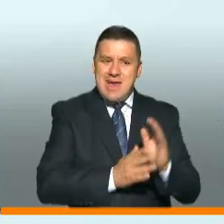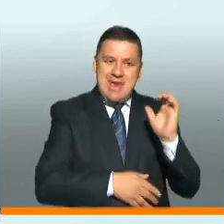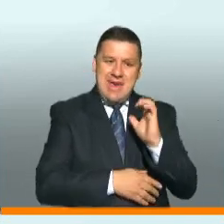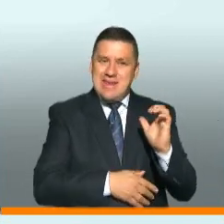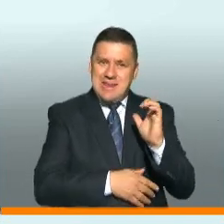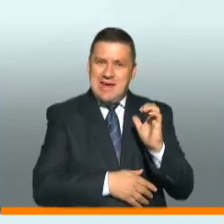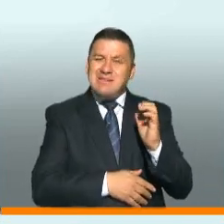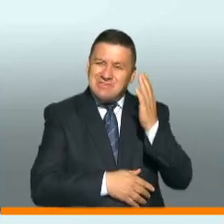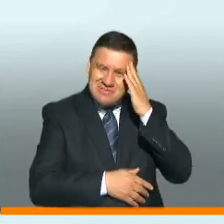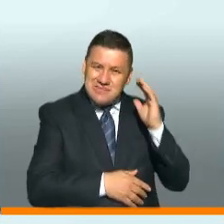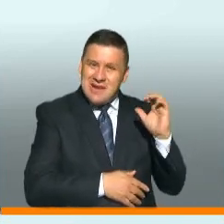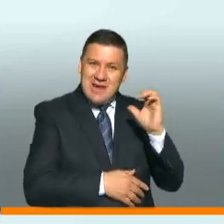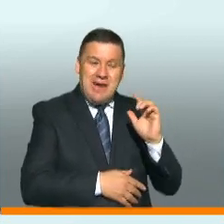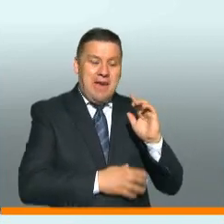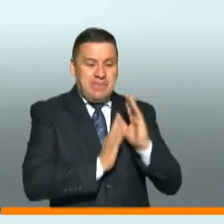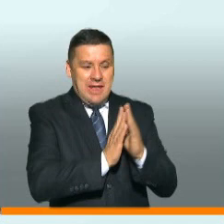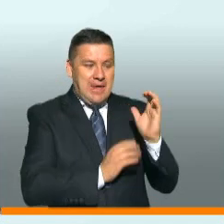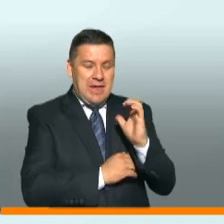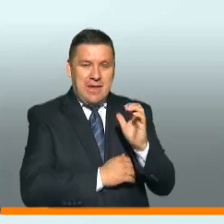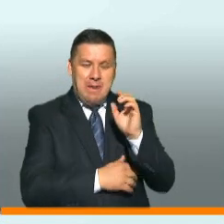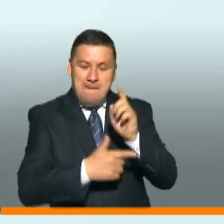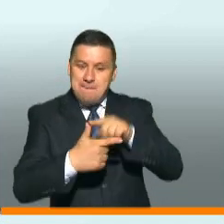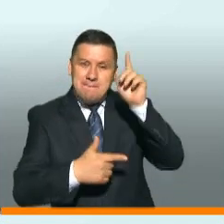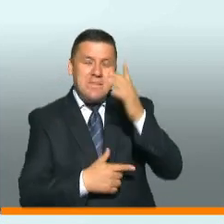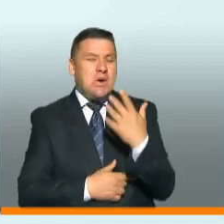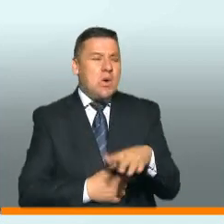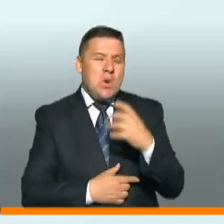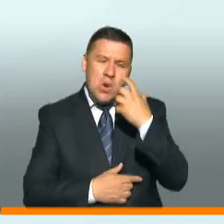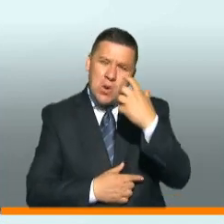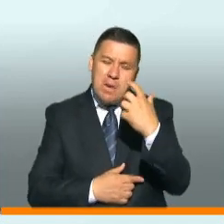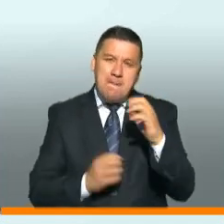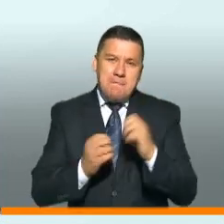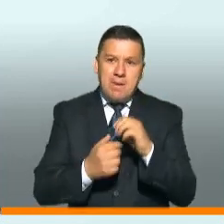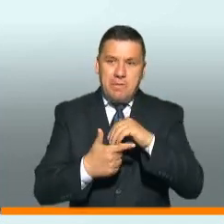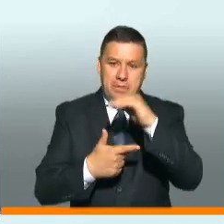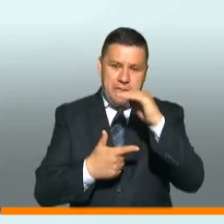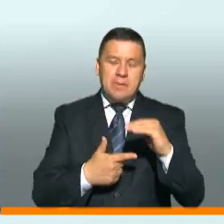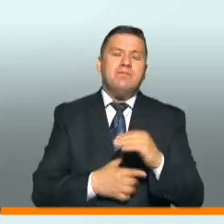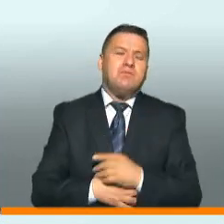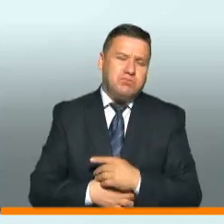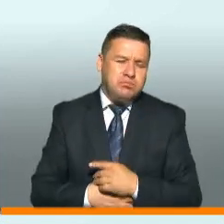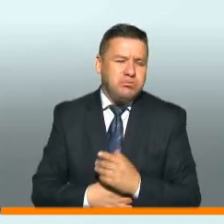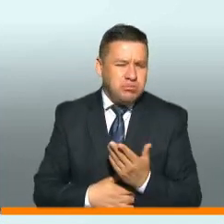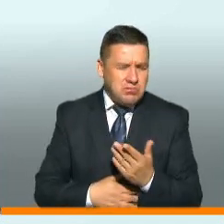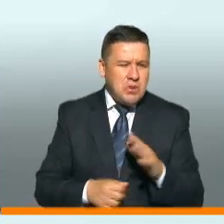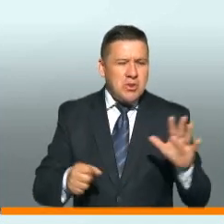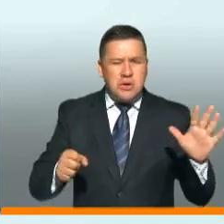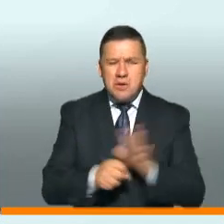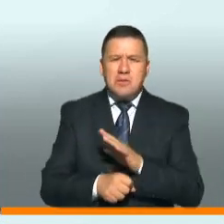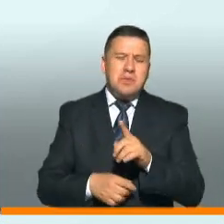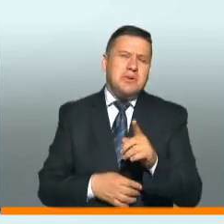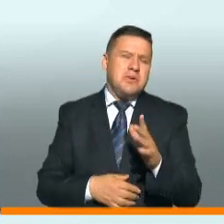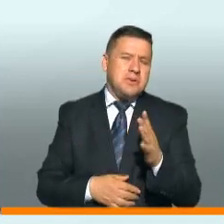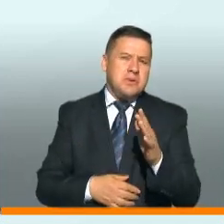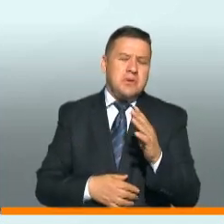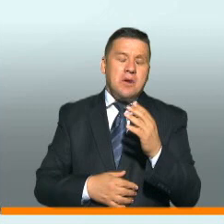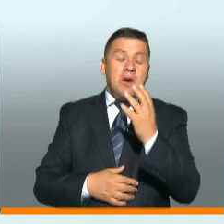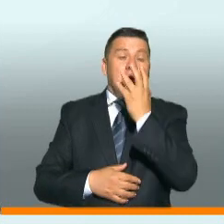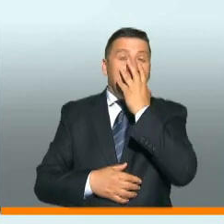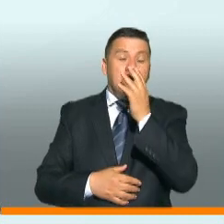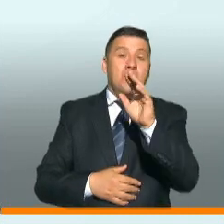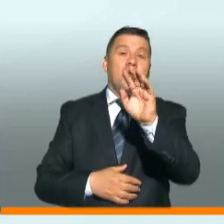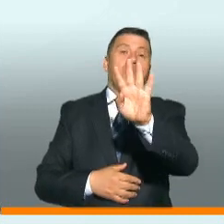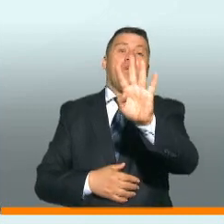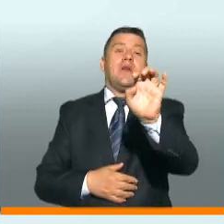enero, el pico que se presentó en ese momento es de una intensidad mucho menor y tiene una ocupación de cuidado intensivo